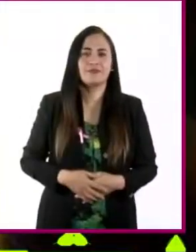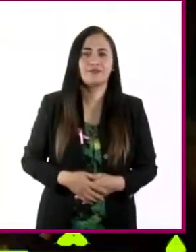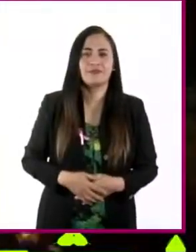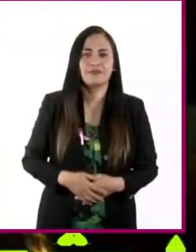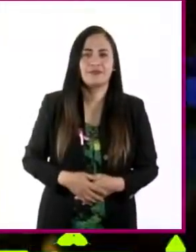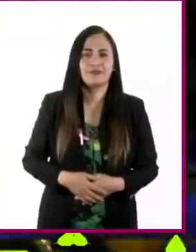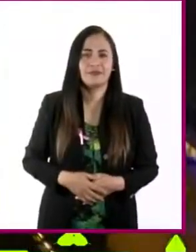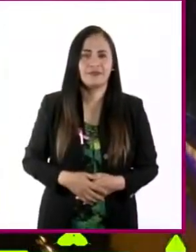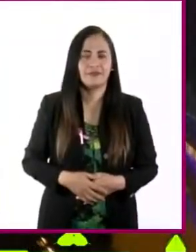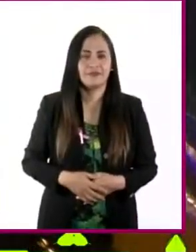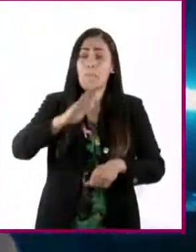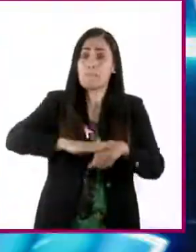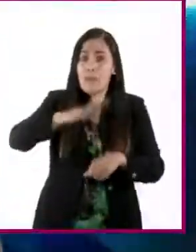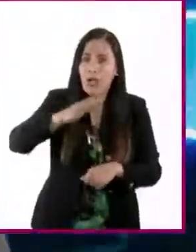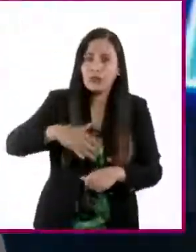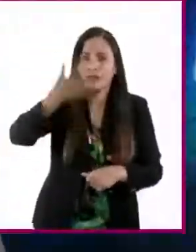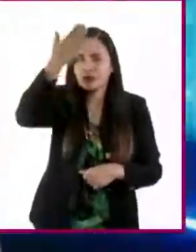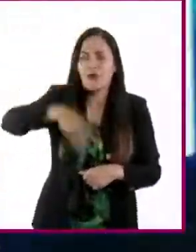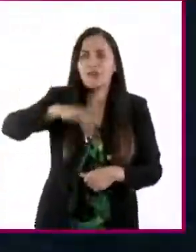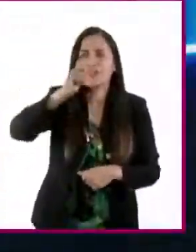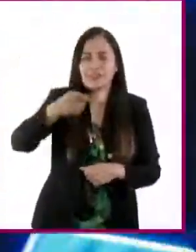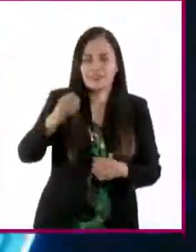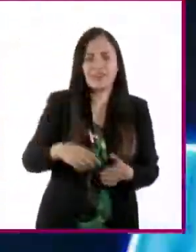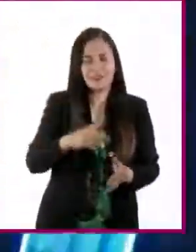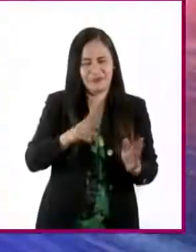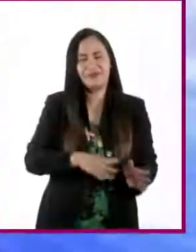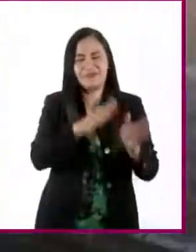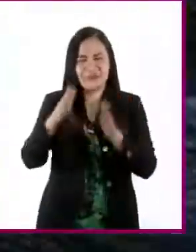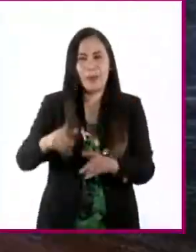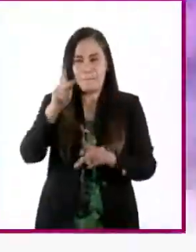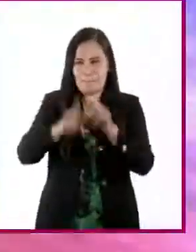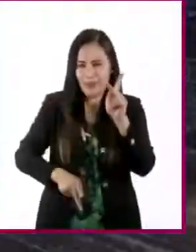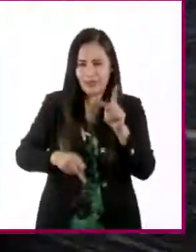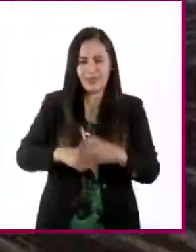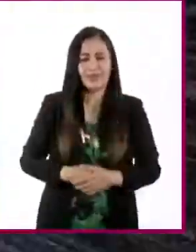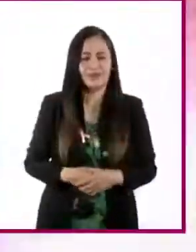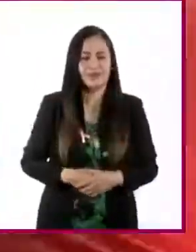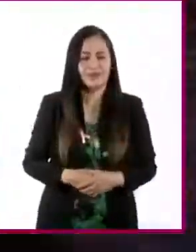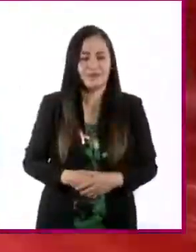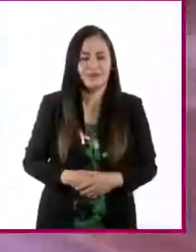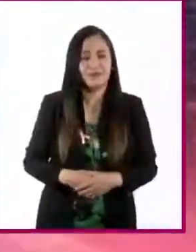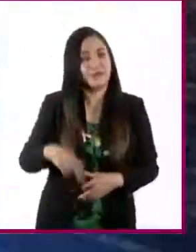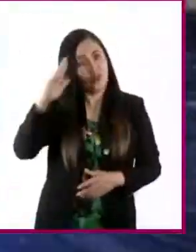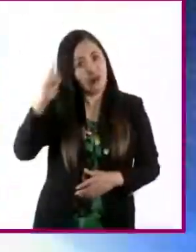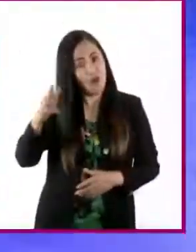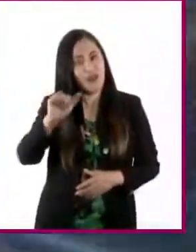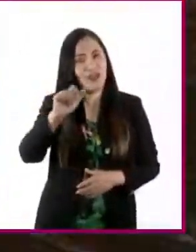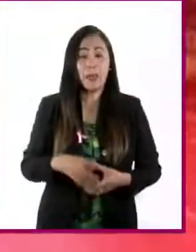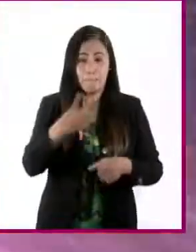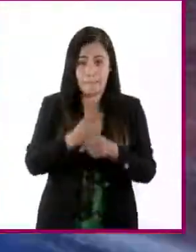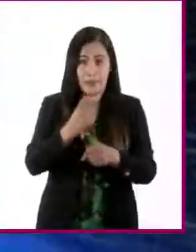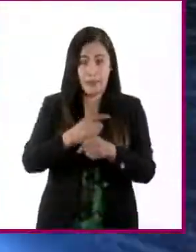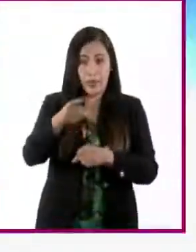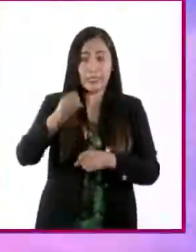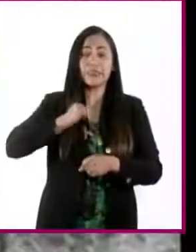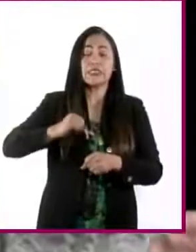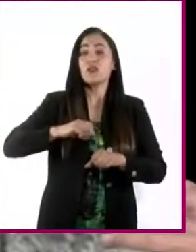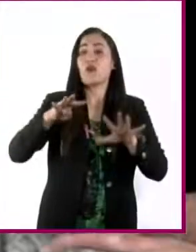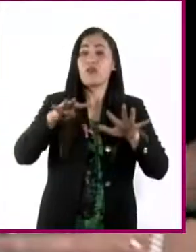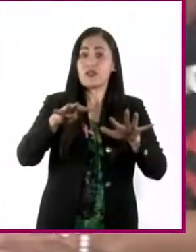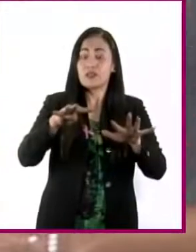digital. Algunas opciones son los aparatos amplificadores de sonido, cuando la sordera no es total, y alternativas como la tecnología áptica utilizada en